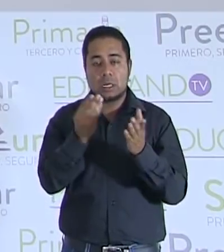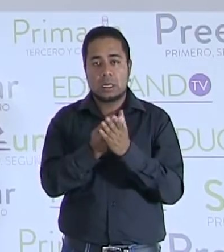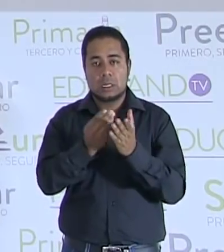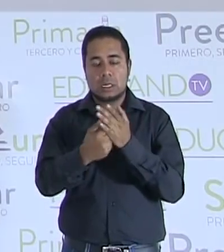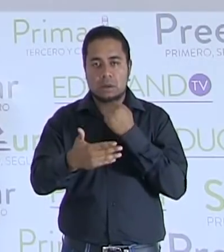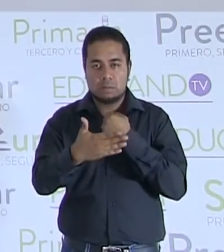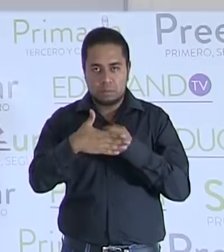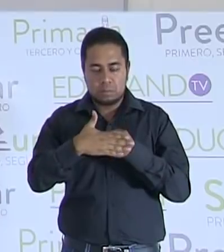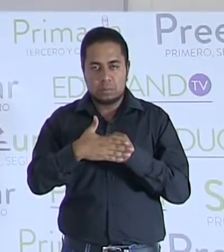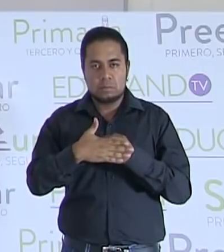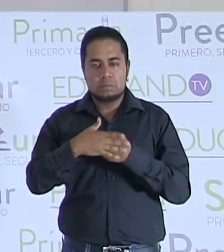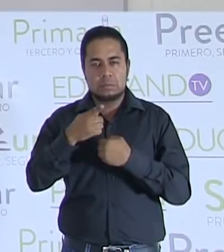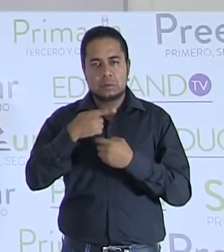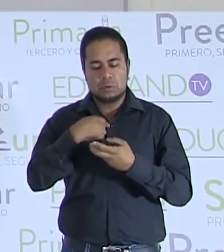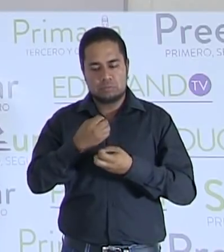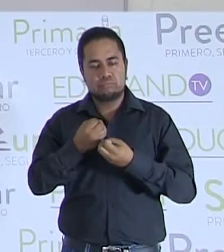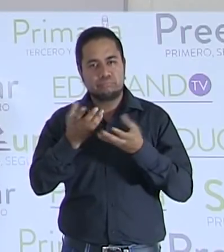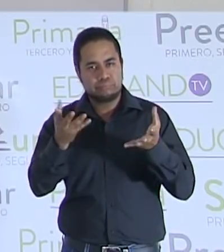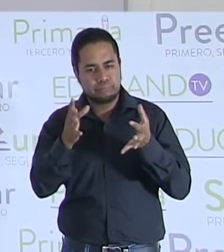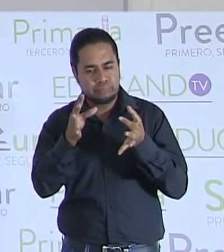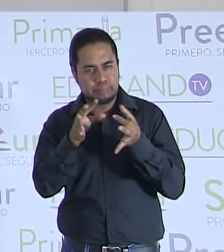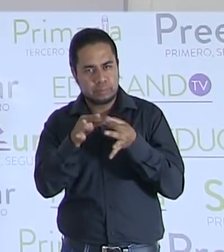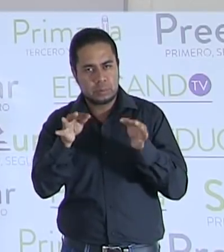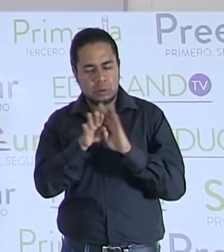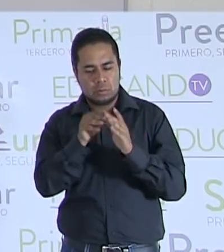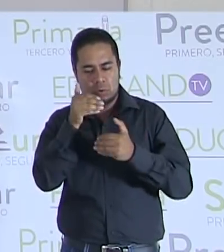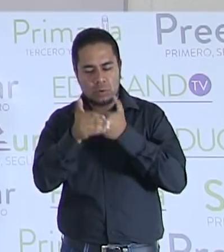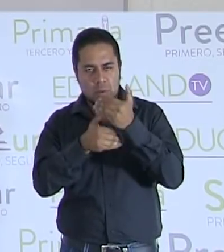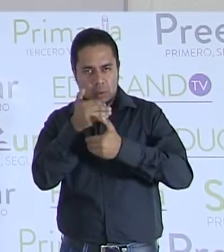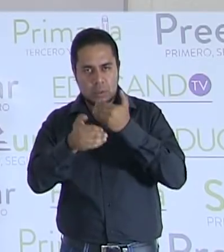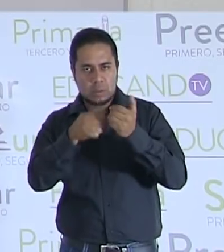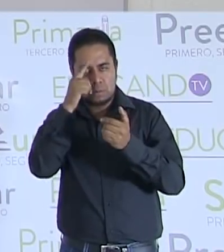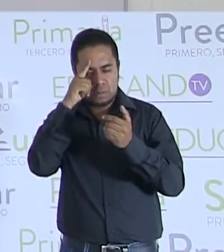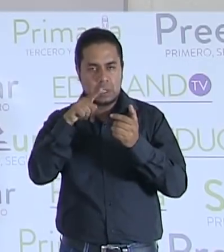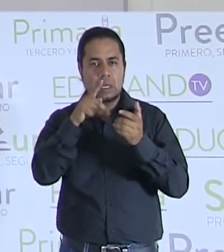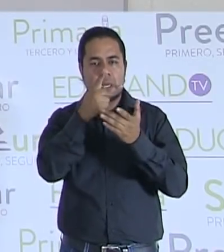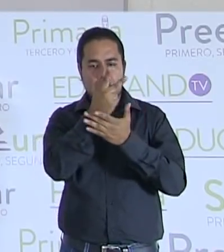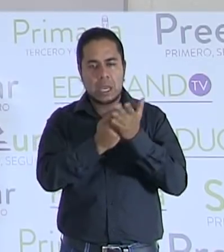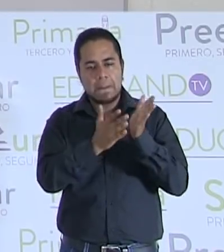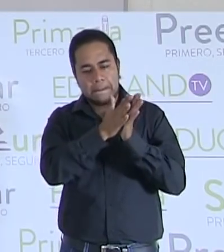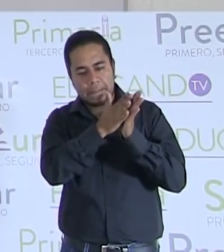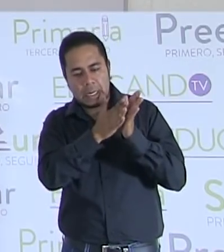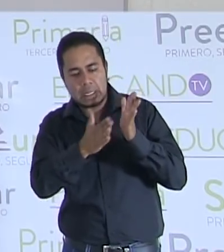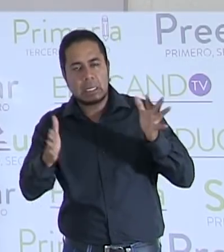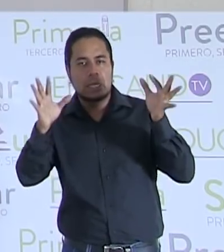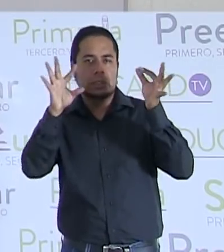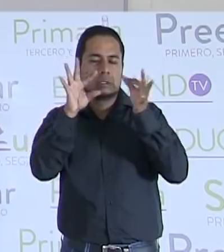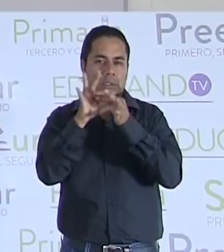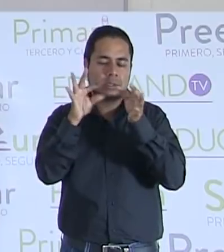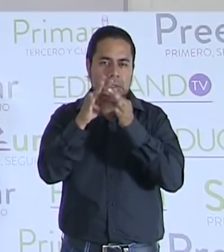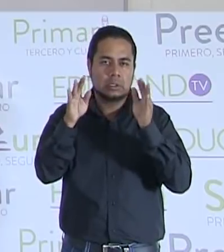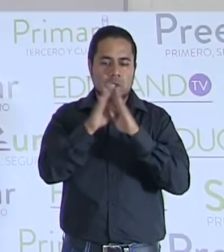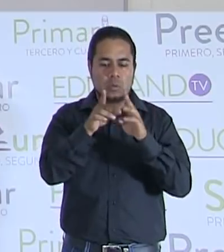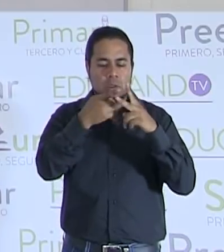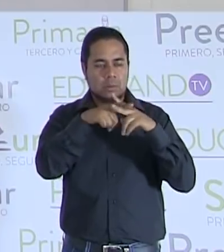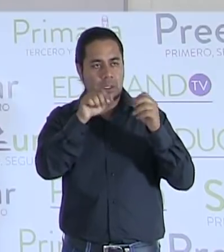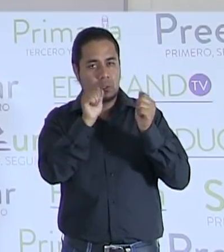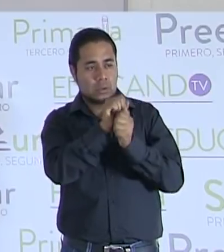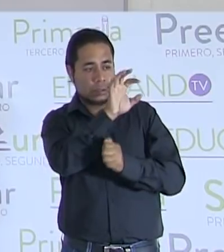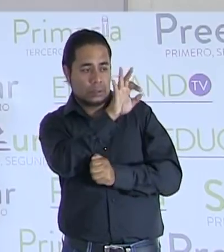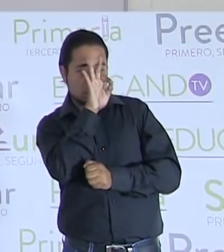a conocer el procedimiento para planear una narración a partir de un